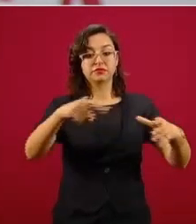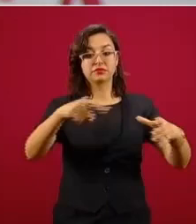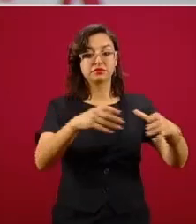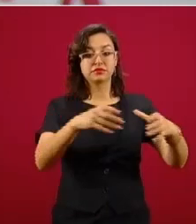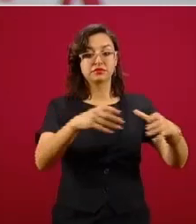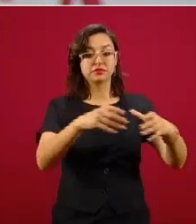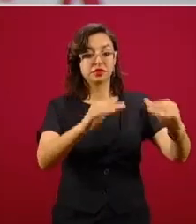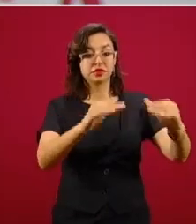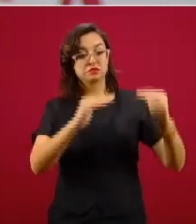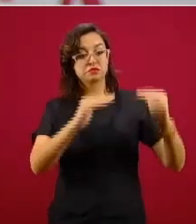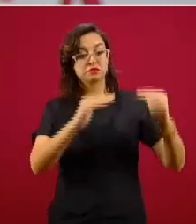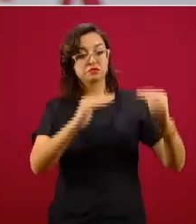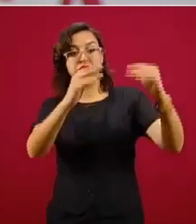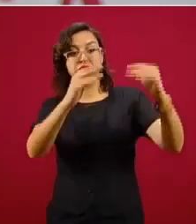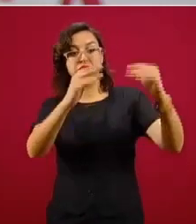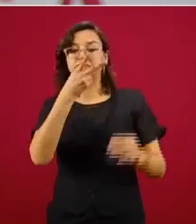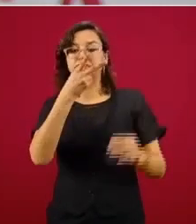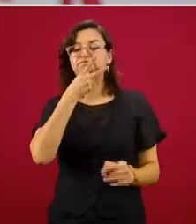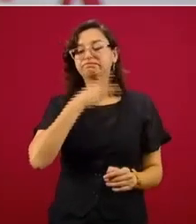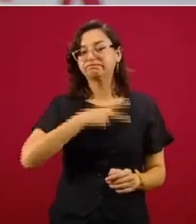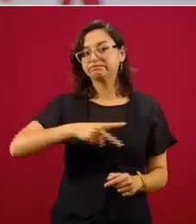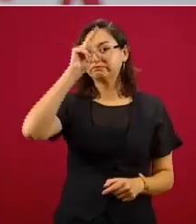alguna determinada clase social.